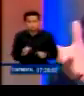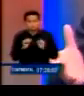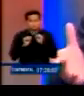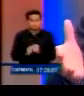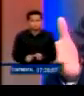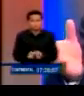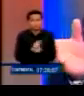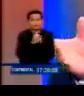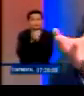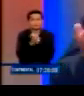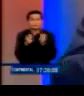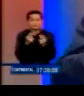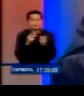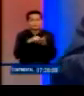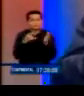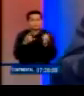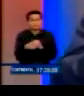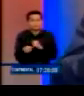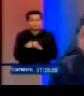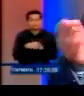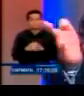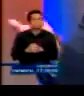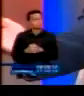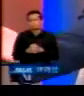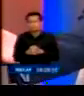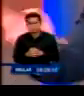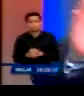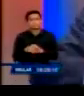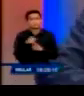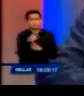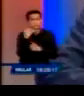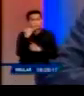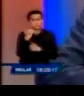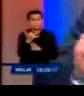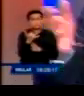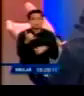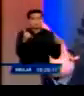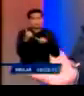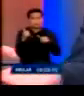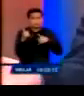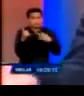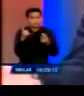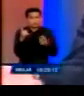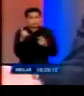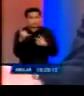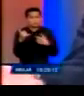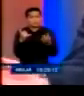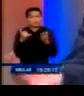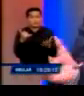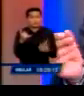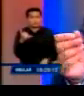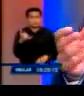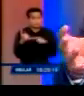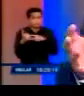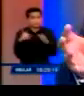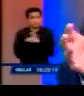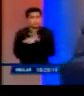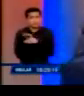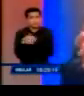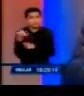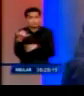dinero electrónico. No es así, porque no se olvide, el dinero electrónico usted lo lleva en su celular como ahora lo tiene en la mano. No es que existe una cuenta en el banco, no